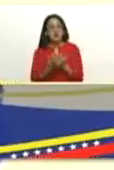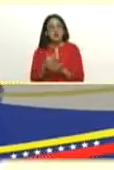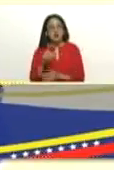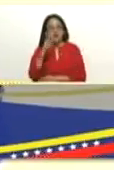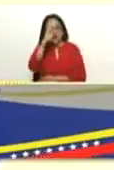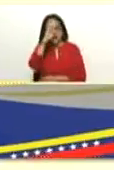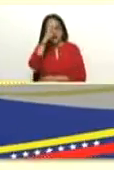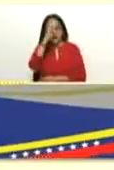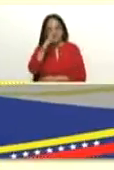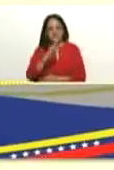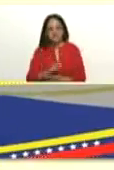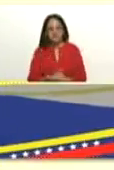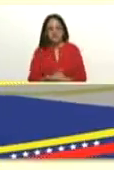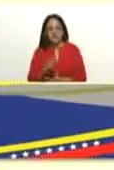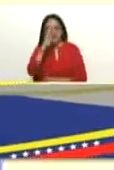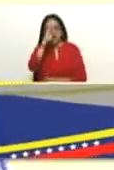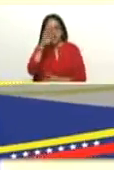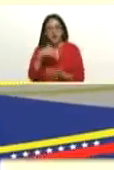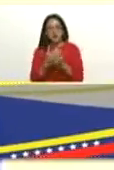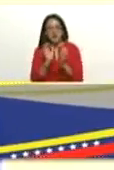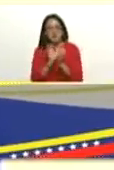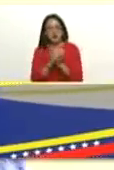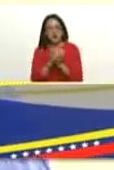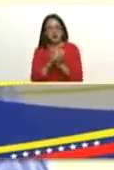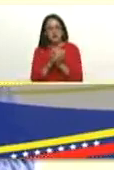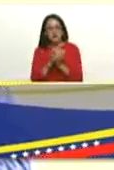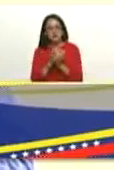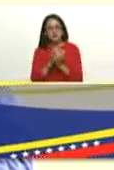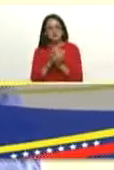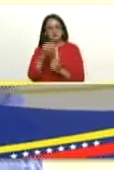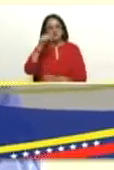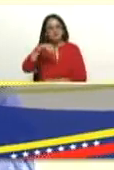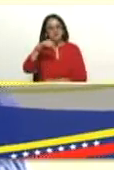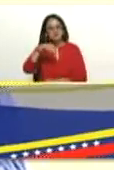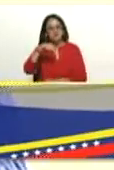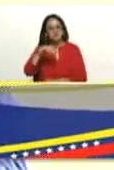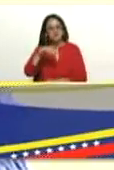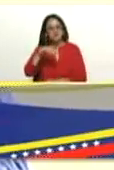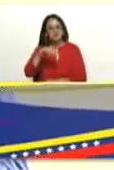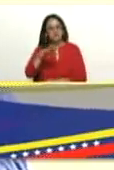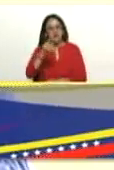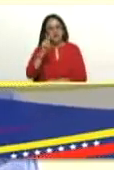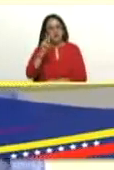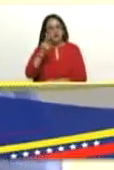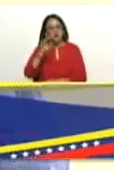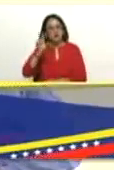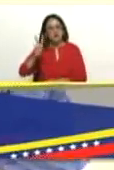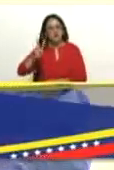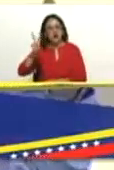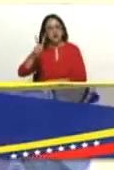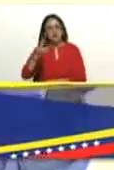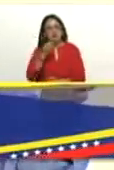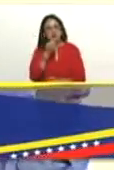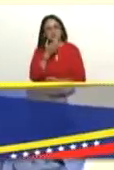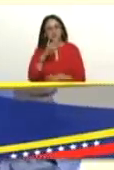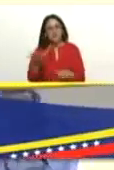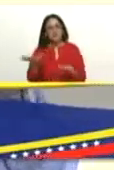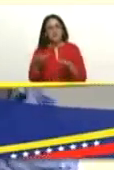Barinas. De Barinas a Margarita, desde aquí, desde Santa Teresa del Tuy, esta hermosa